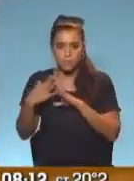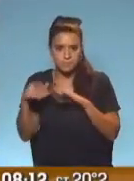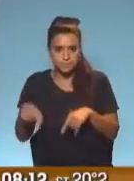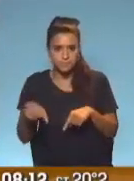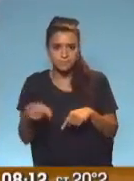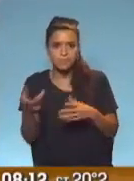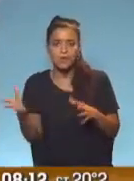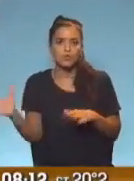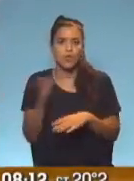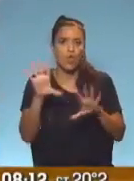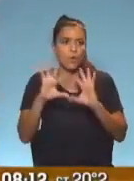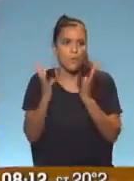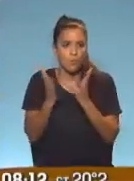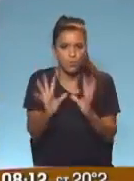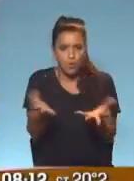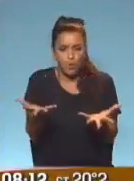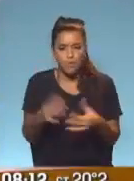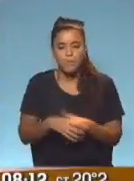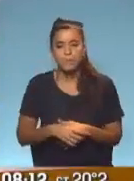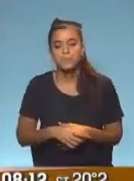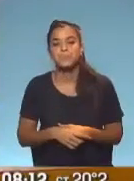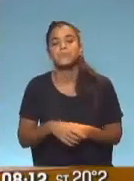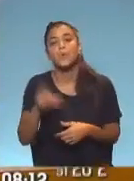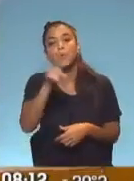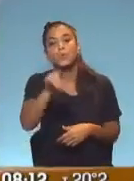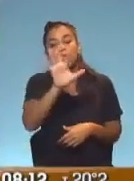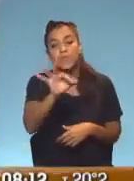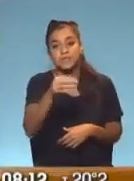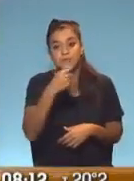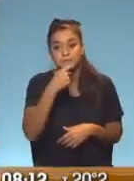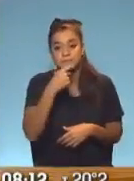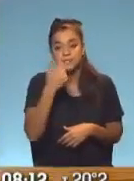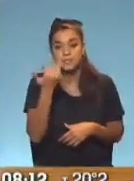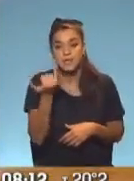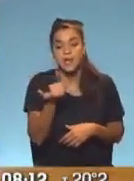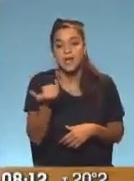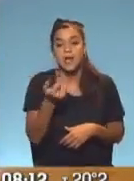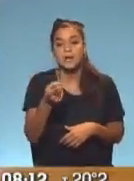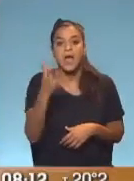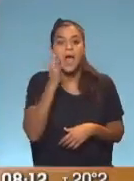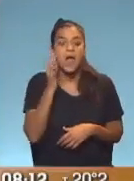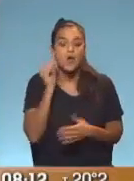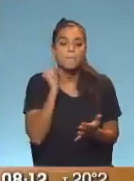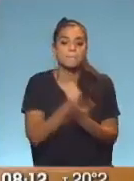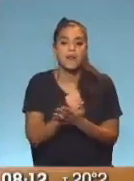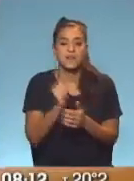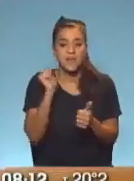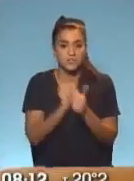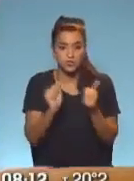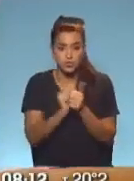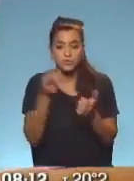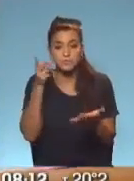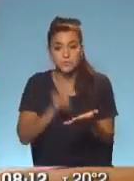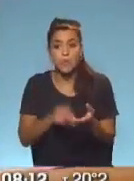afectando prácticamente a todo el mundo. Ustedes saben que si hay un hecho en la historia que se repite, es